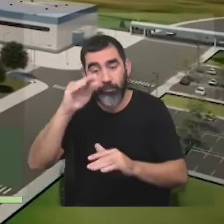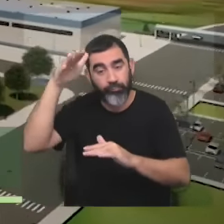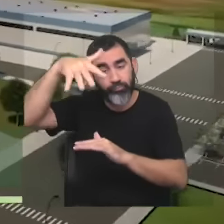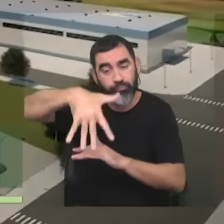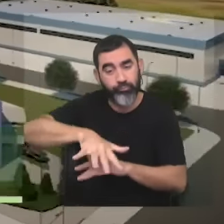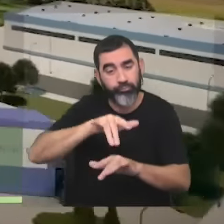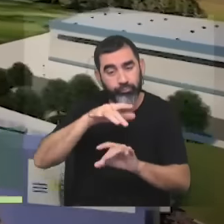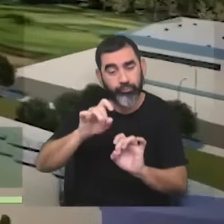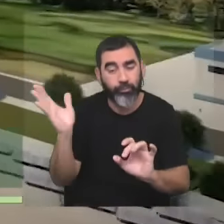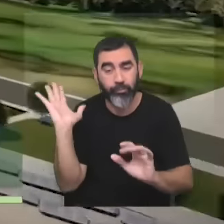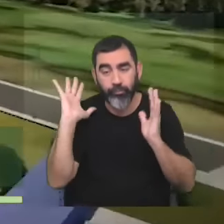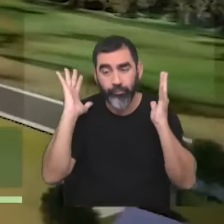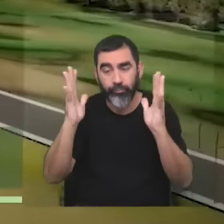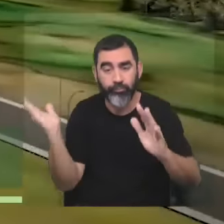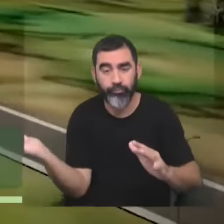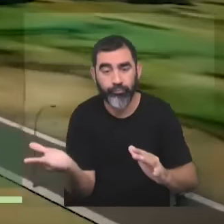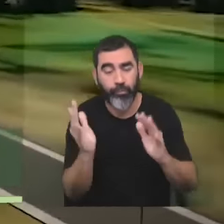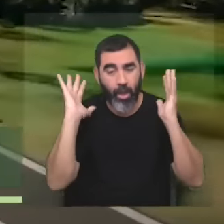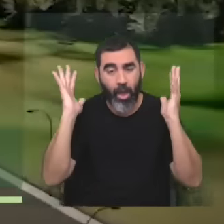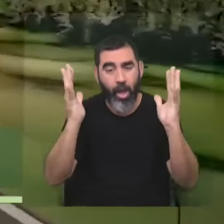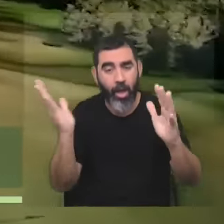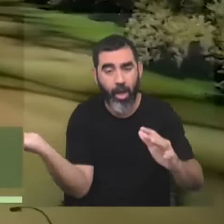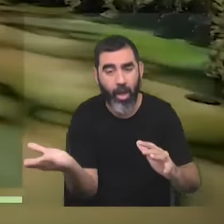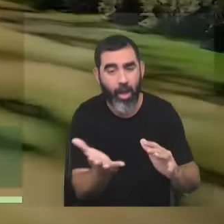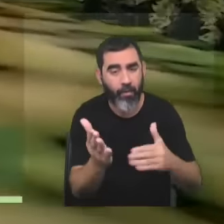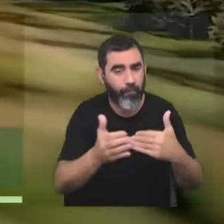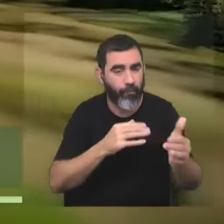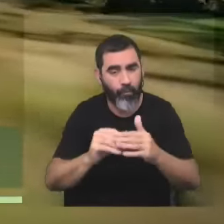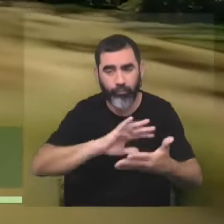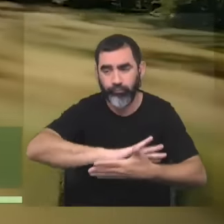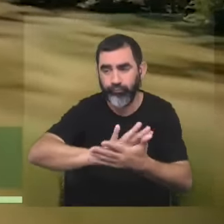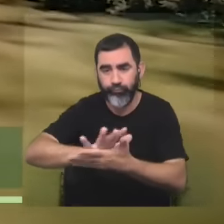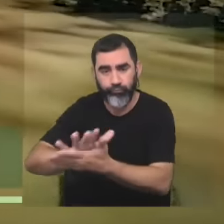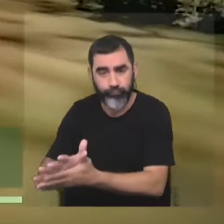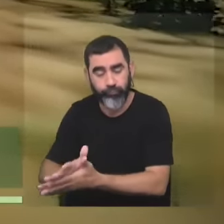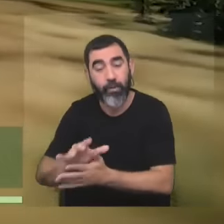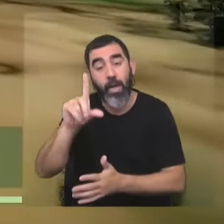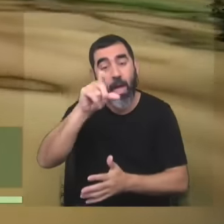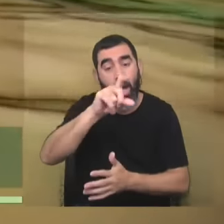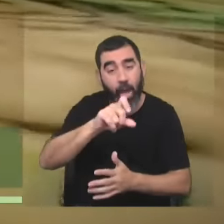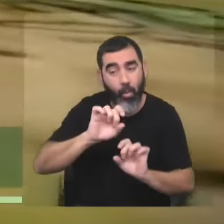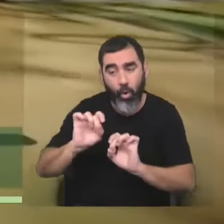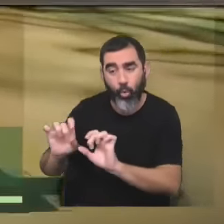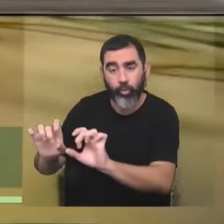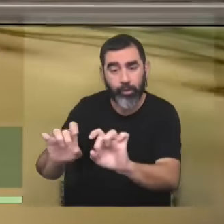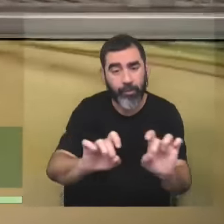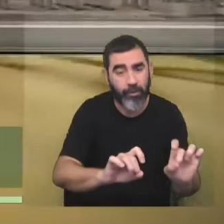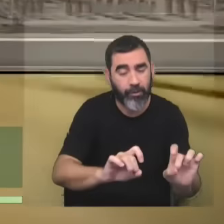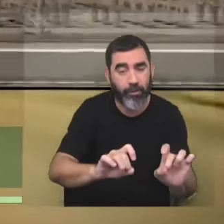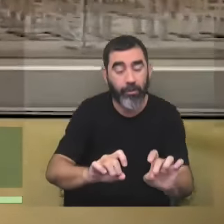se talan los montes nativos indiscriminadamente las aguas que se contaminan